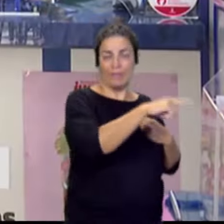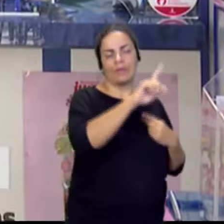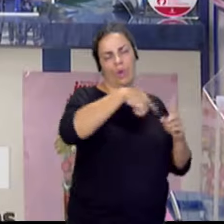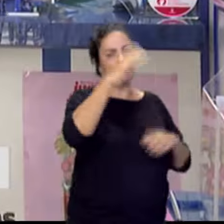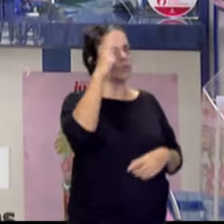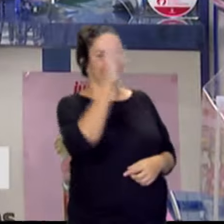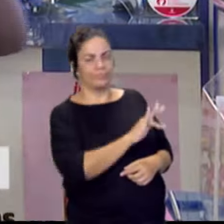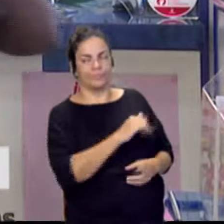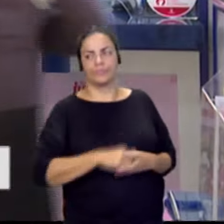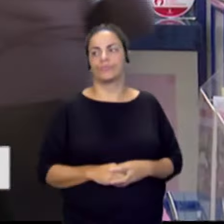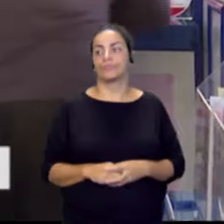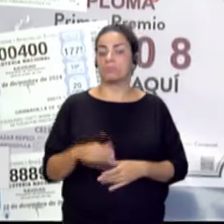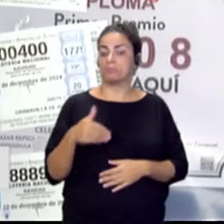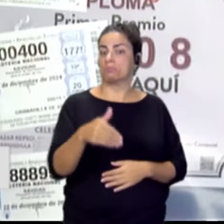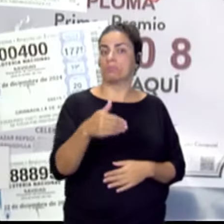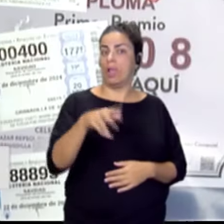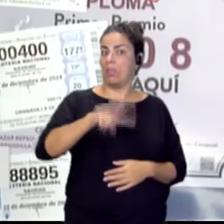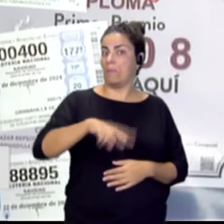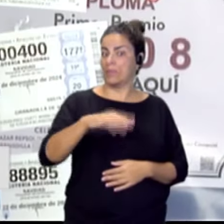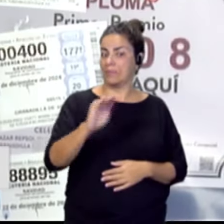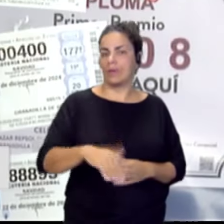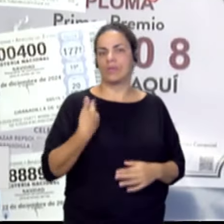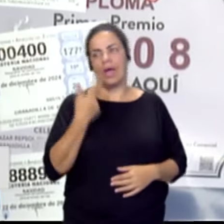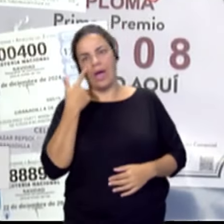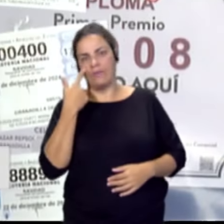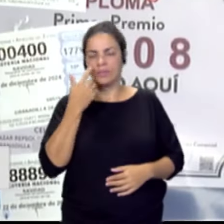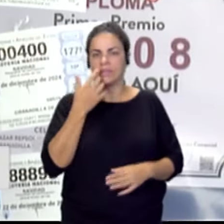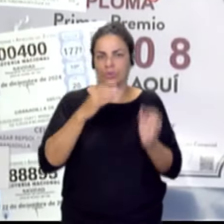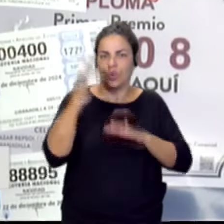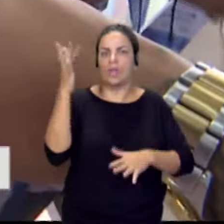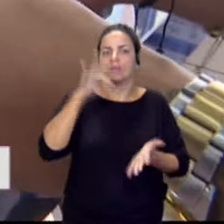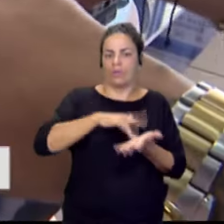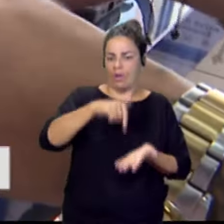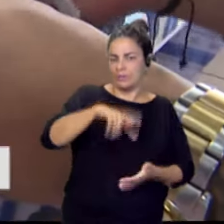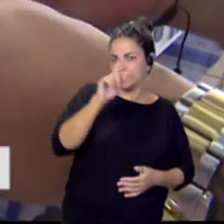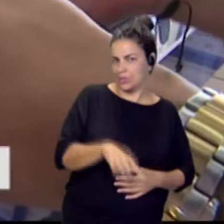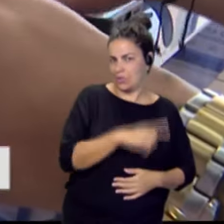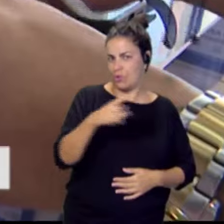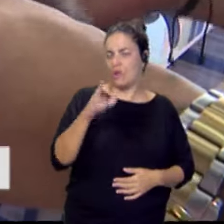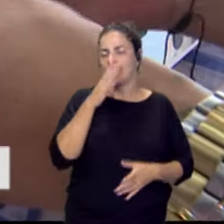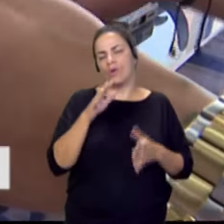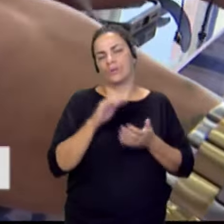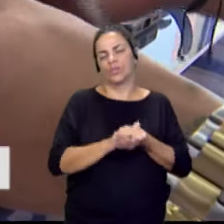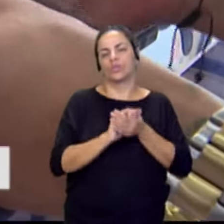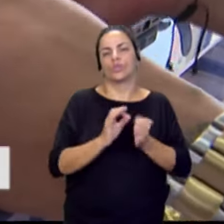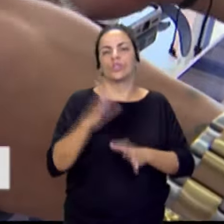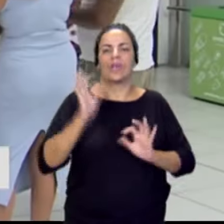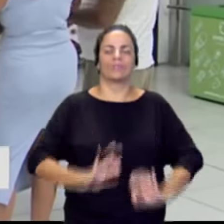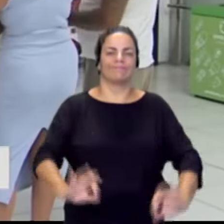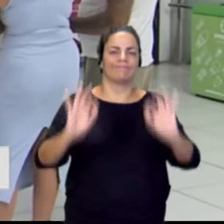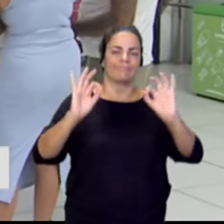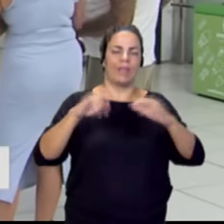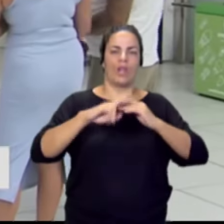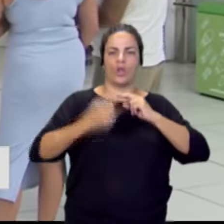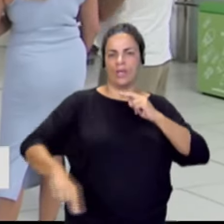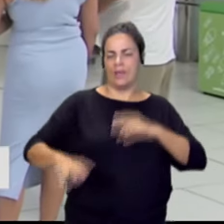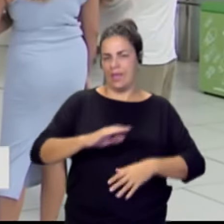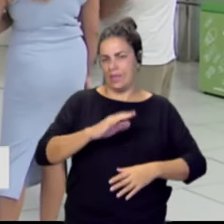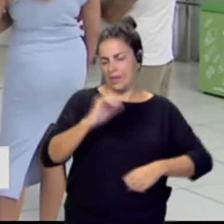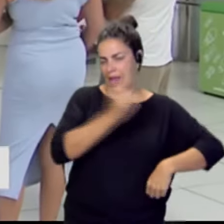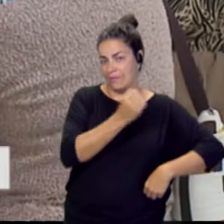de 2 meses ya estaremos contando si la fortuna muestra su mejor cara o no. Será con el sorteo extraordinario de la Lotería de Navidad. Y hay